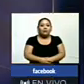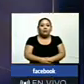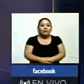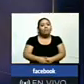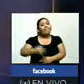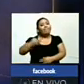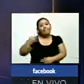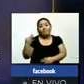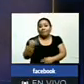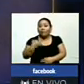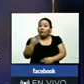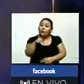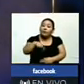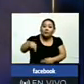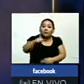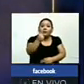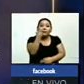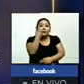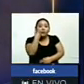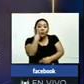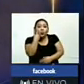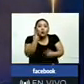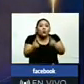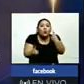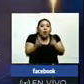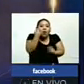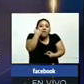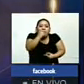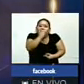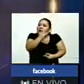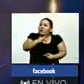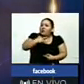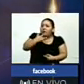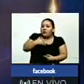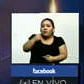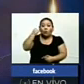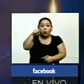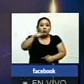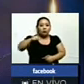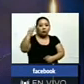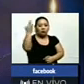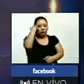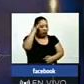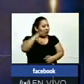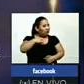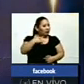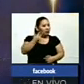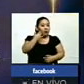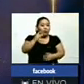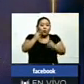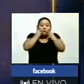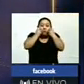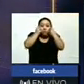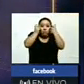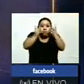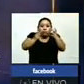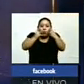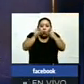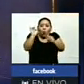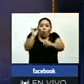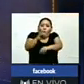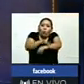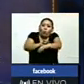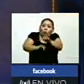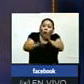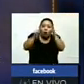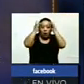Y por favor, también tome en cuenta cuáles son los síntomas del dengue. Es importante que usted los conozca. Fiebre, dolor de